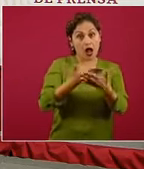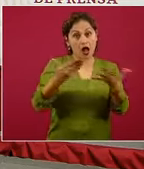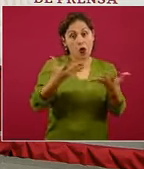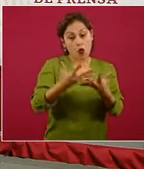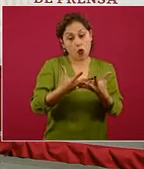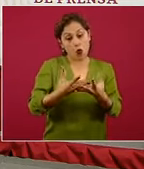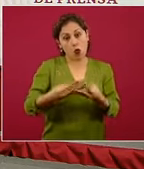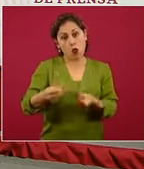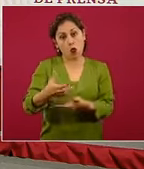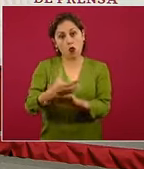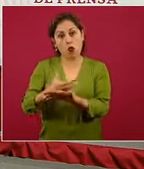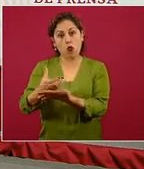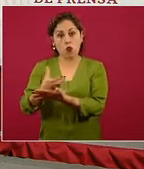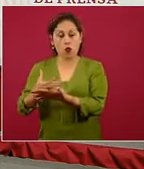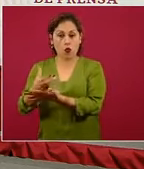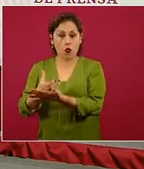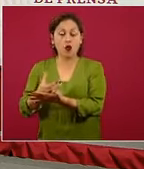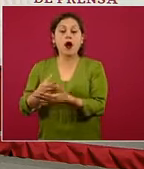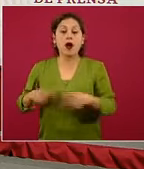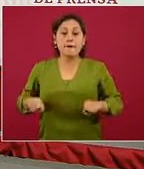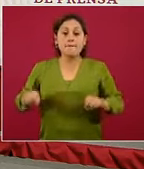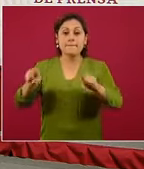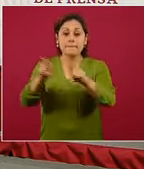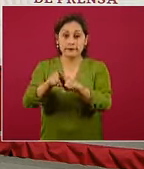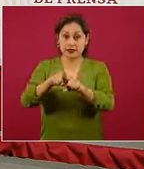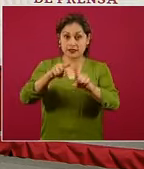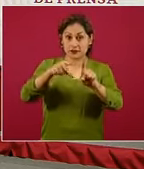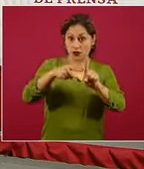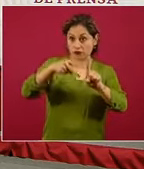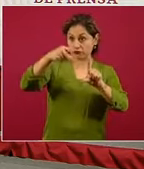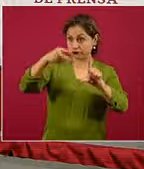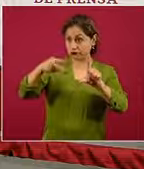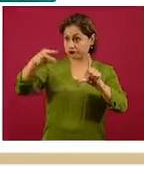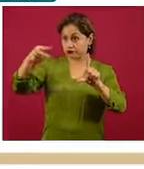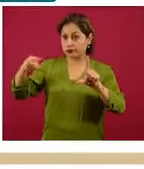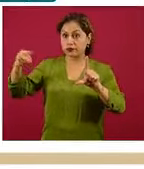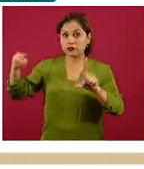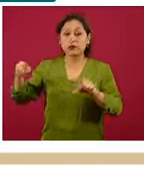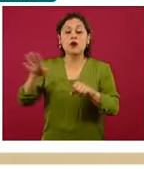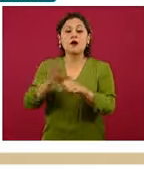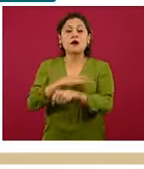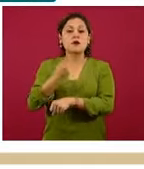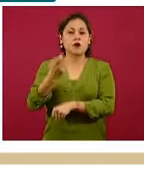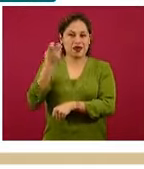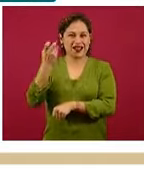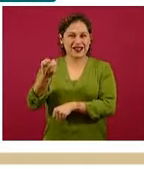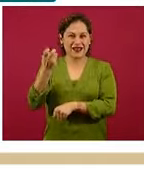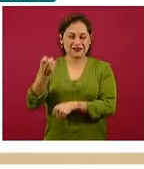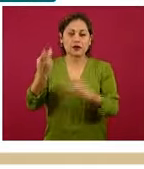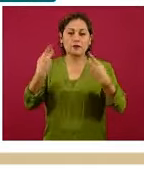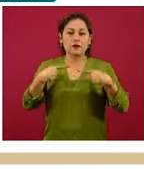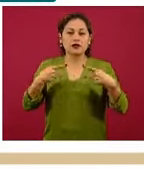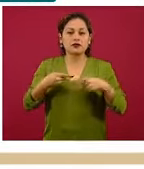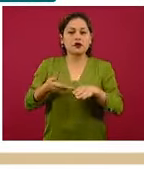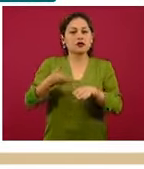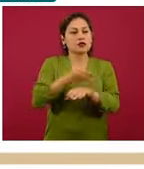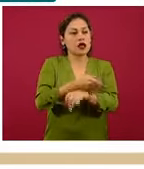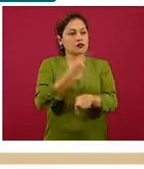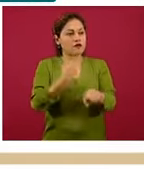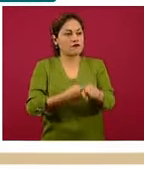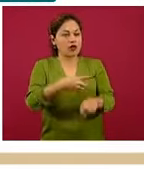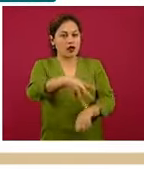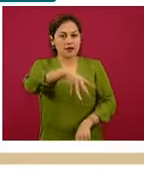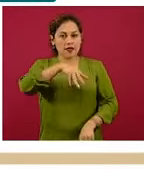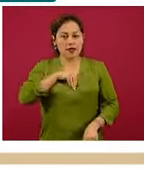va acompañando a la curva de incremento de los casos. Esto es bueno porque estamos hablando de personas que se están recuperando de la enfermedad, es